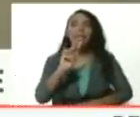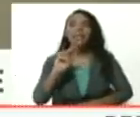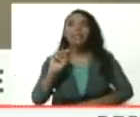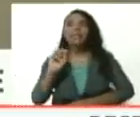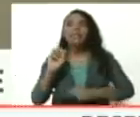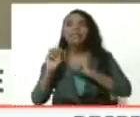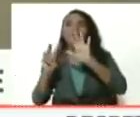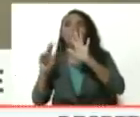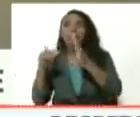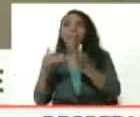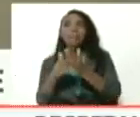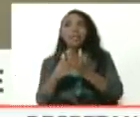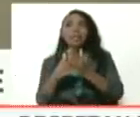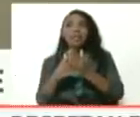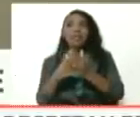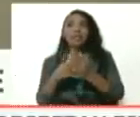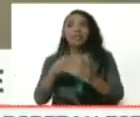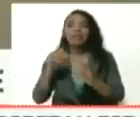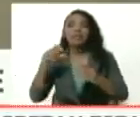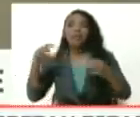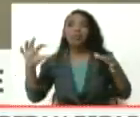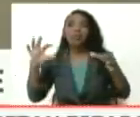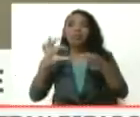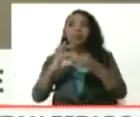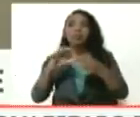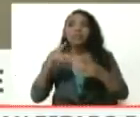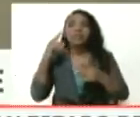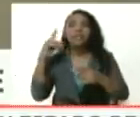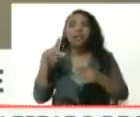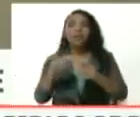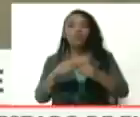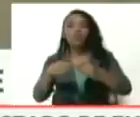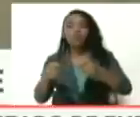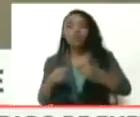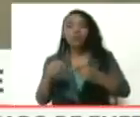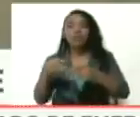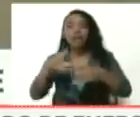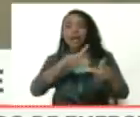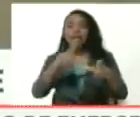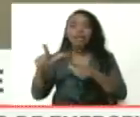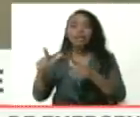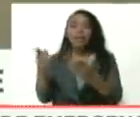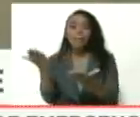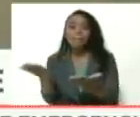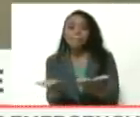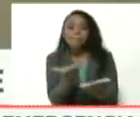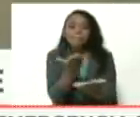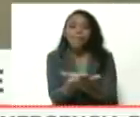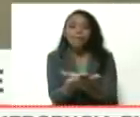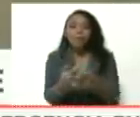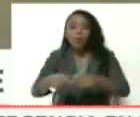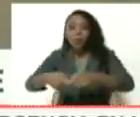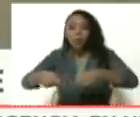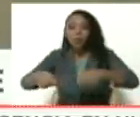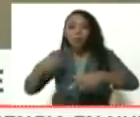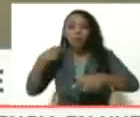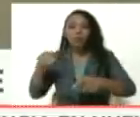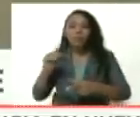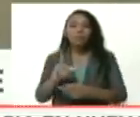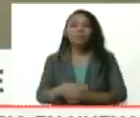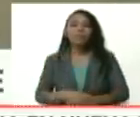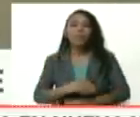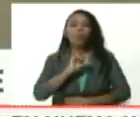127.000 membranas, es decir, boletas que estaban listas para desincorporar,